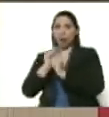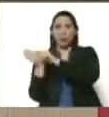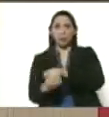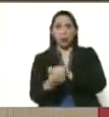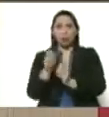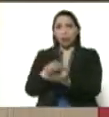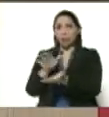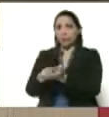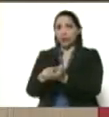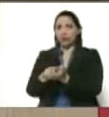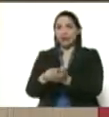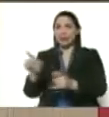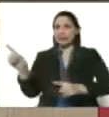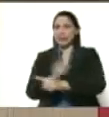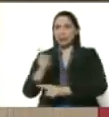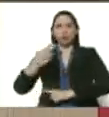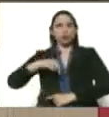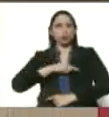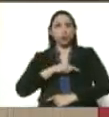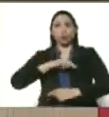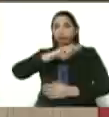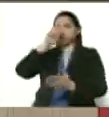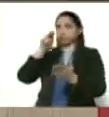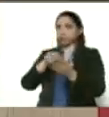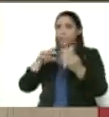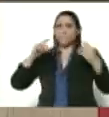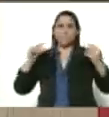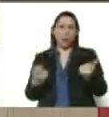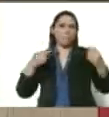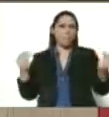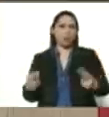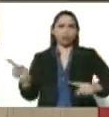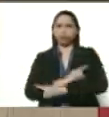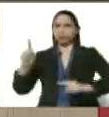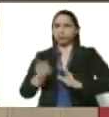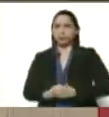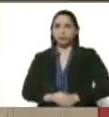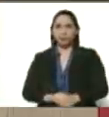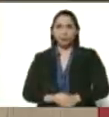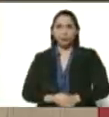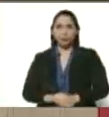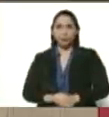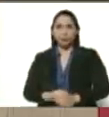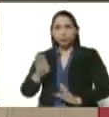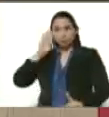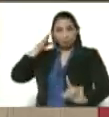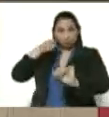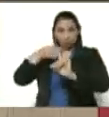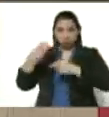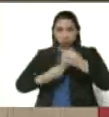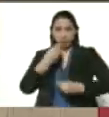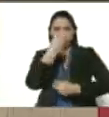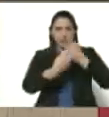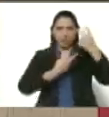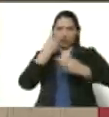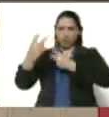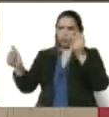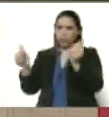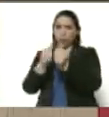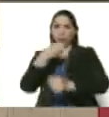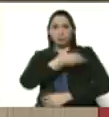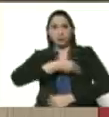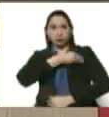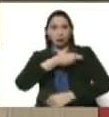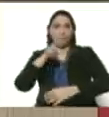Esparta, inmediatamente a nivel nacional y particularmente en este estado, se realizaron visitas con la misión